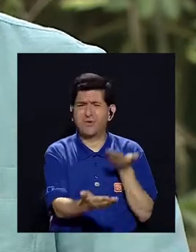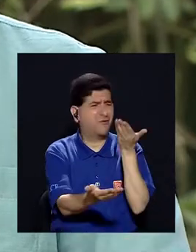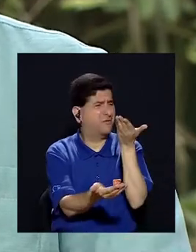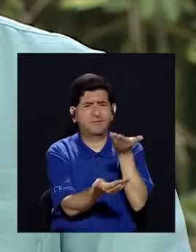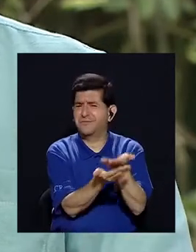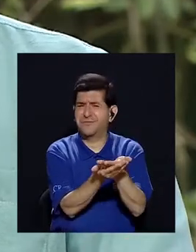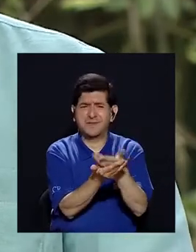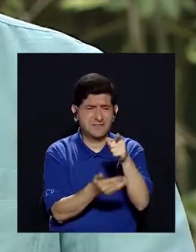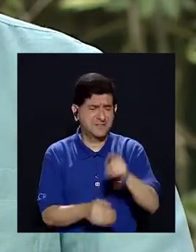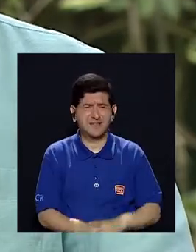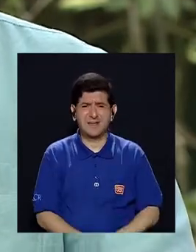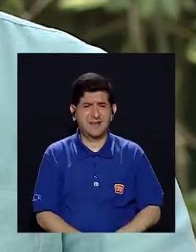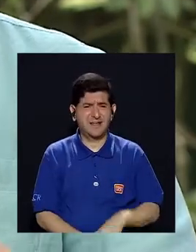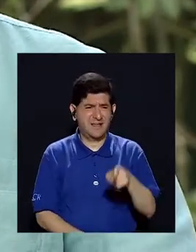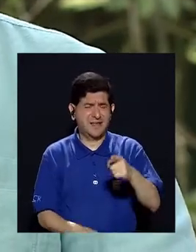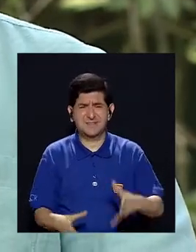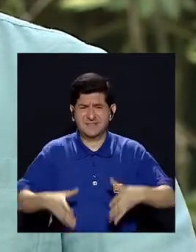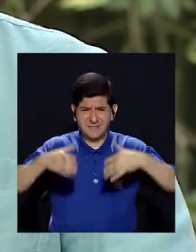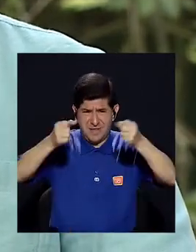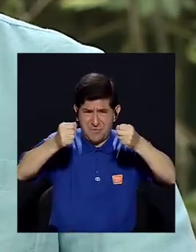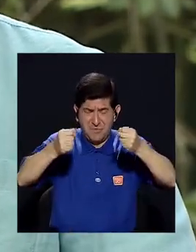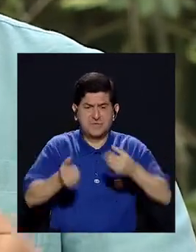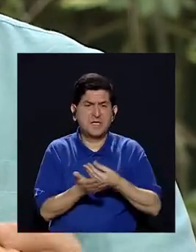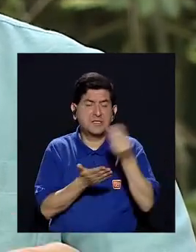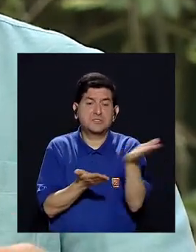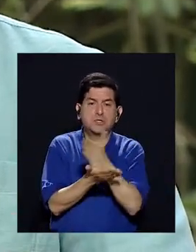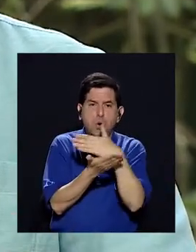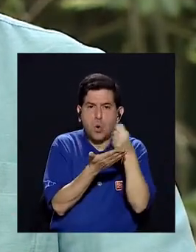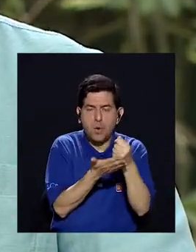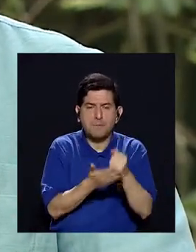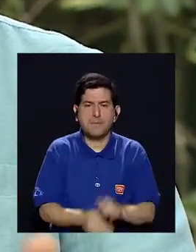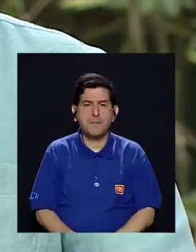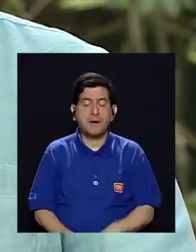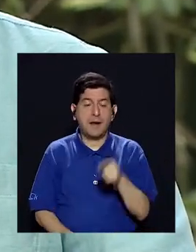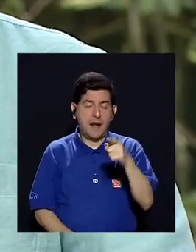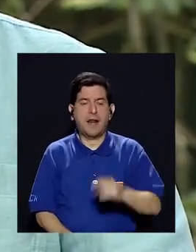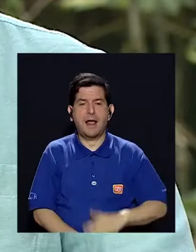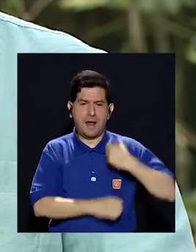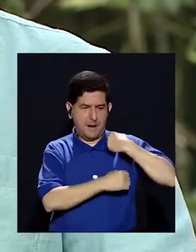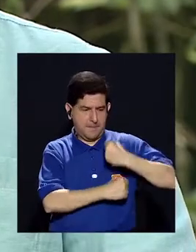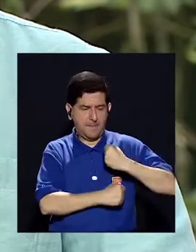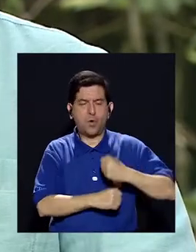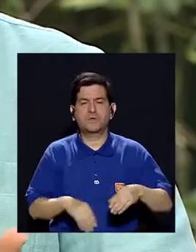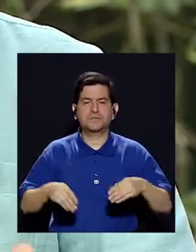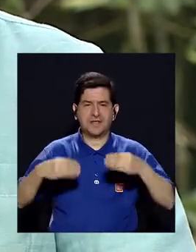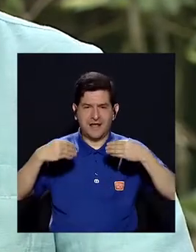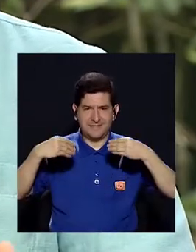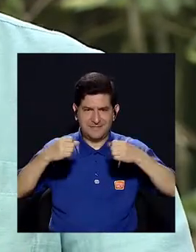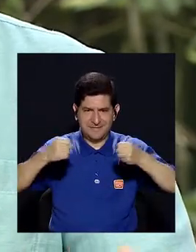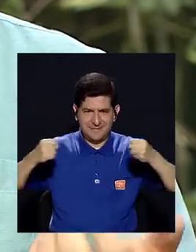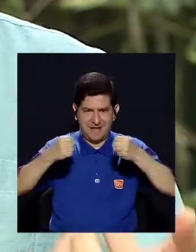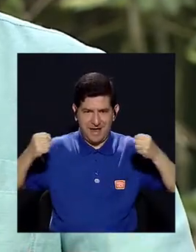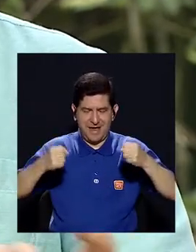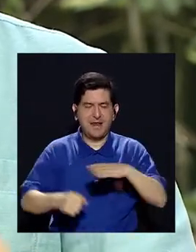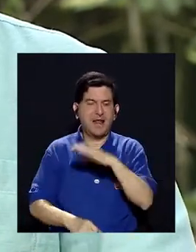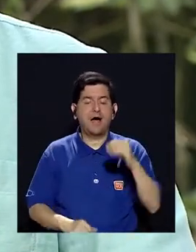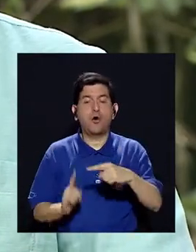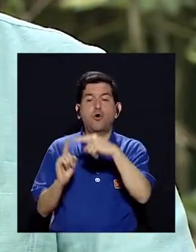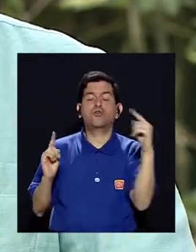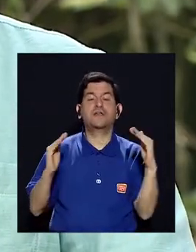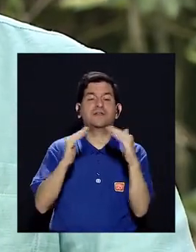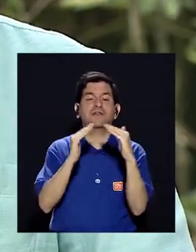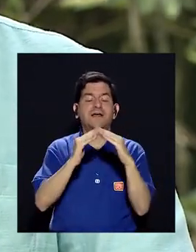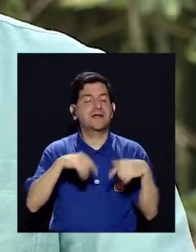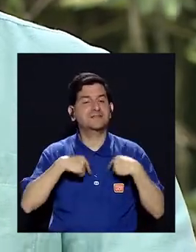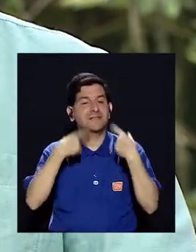ofrezcan estas bolsas, sino que si vamos a ir a comprar algo, me ofrezcan las bolsas de tela o incentiven a las personas a llevar las bolsas